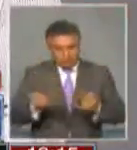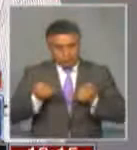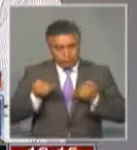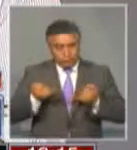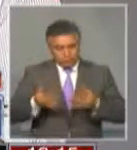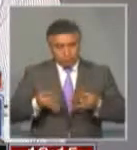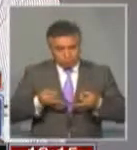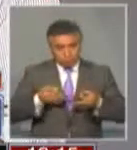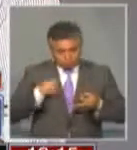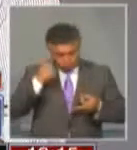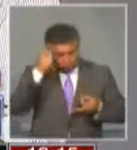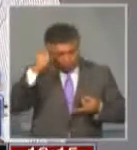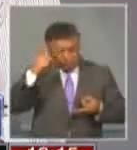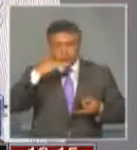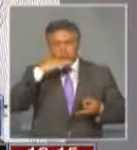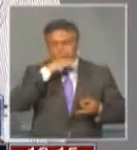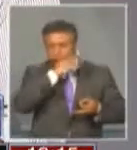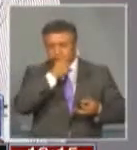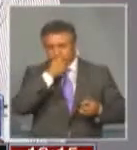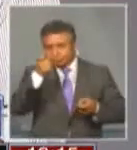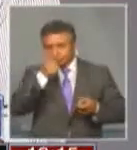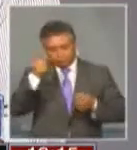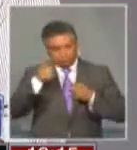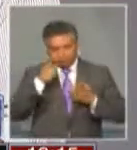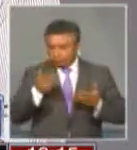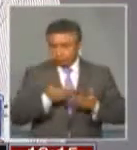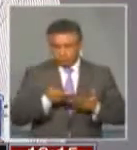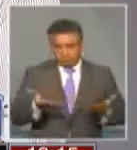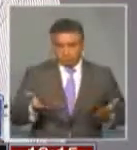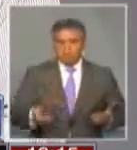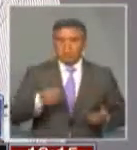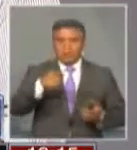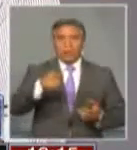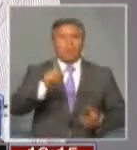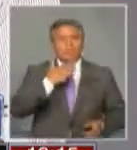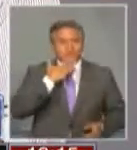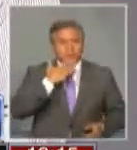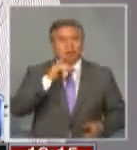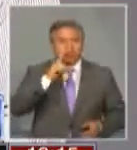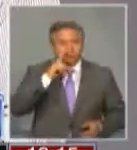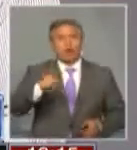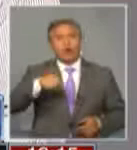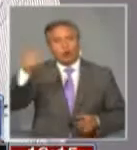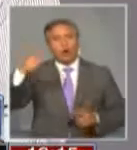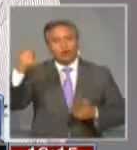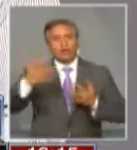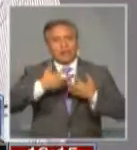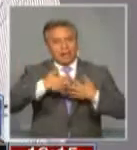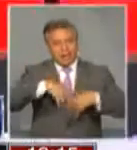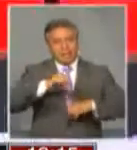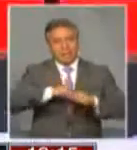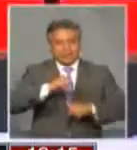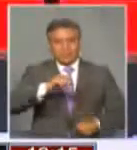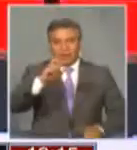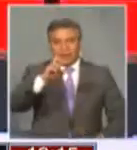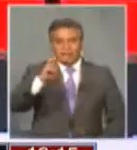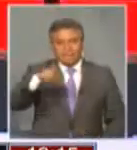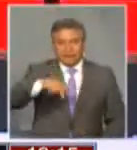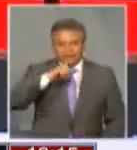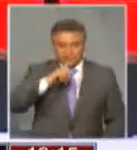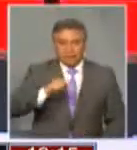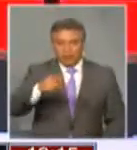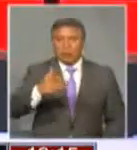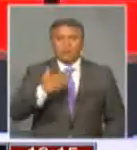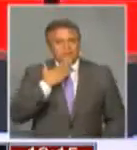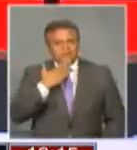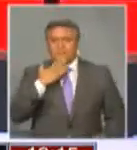hicimos saber y los denunciamos. Ahora se ha mencionado también la existencia de otras empresas, no solamente Penta, que habrían hecho